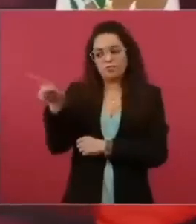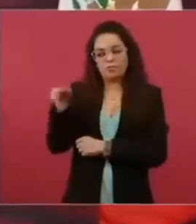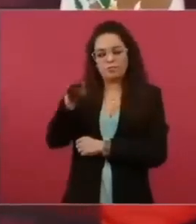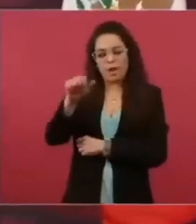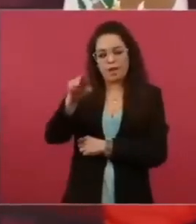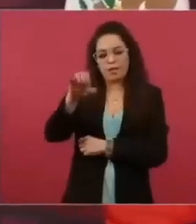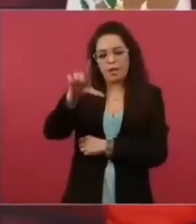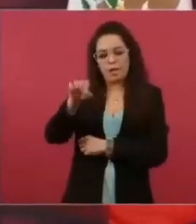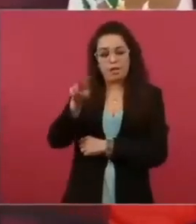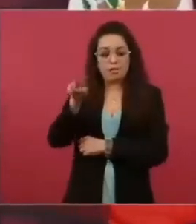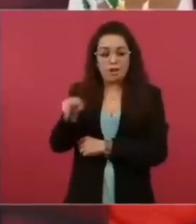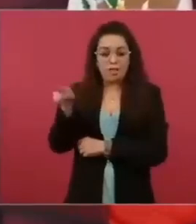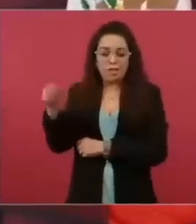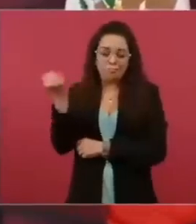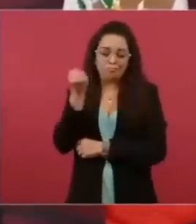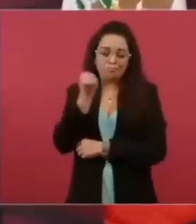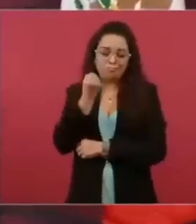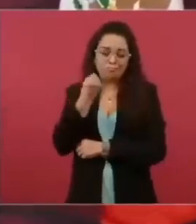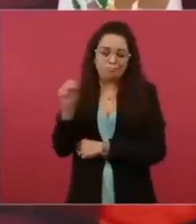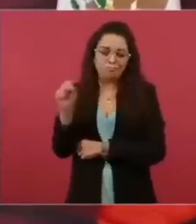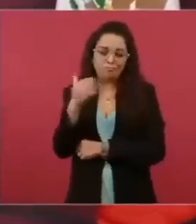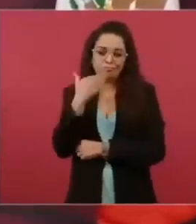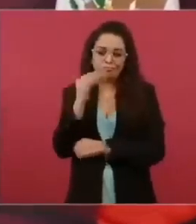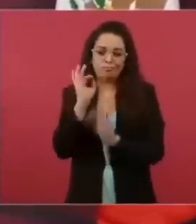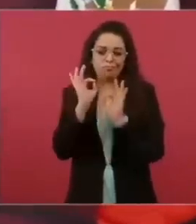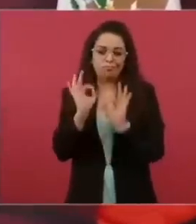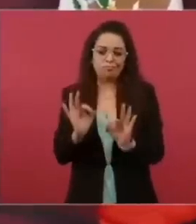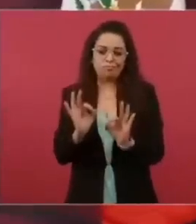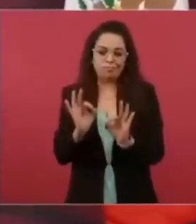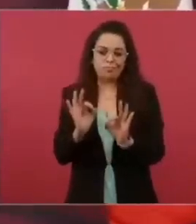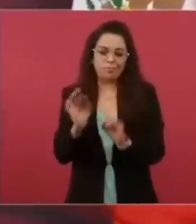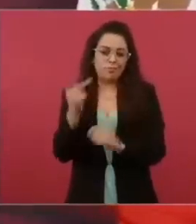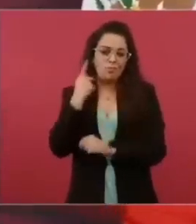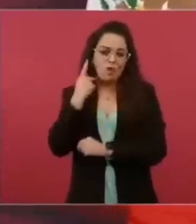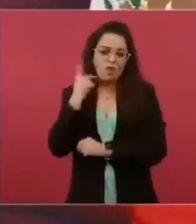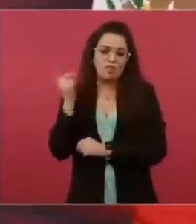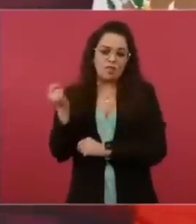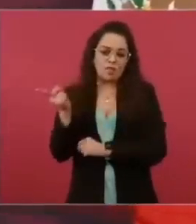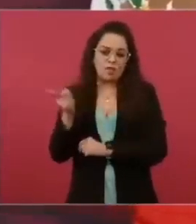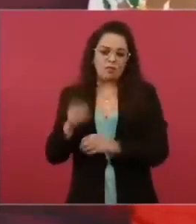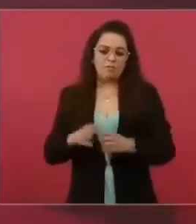diplomático. Adán Augusto, es mi hermano,